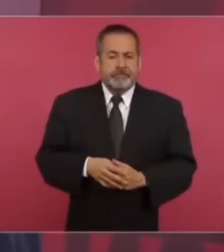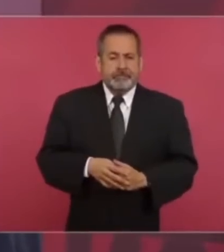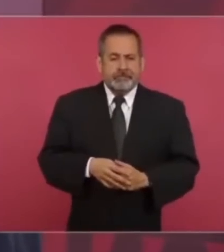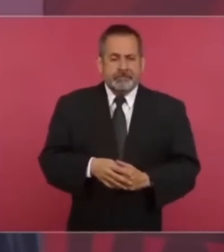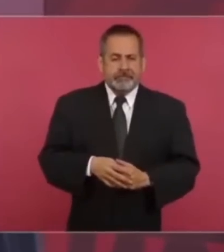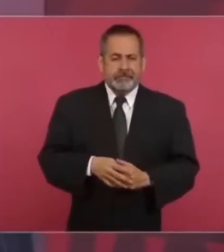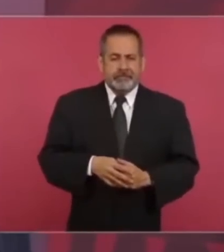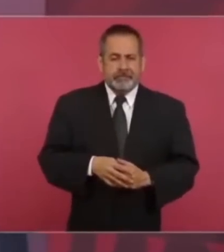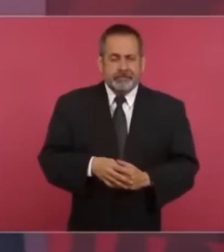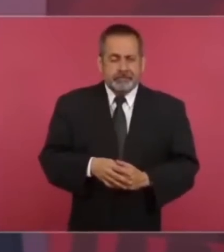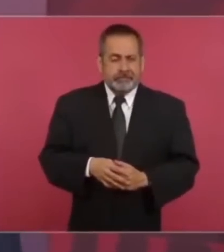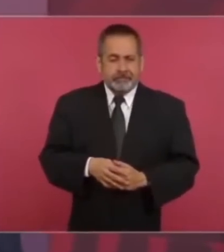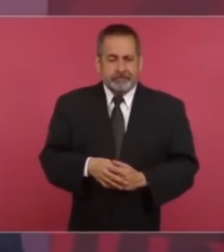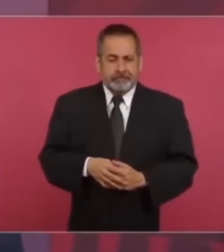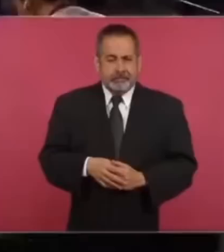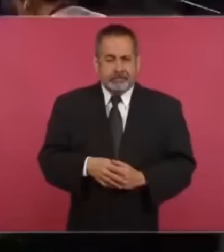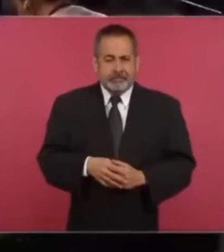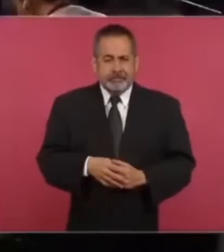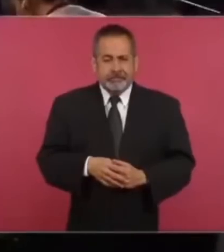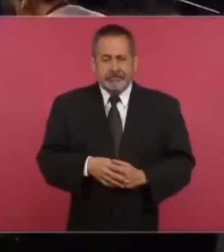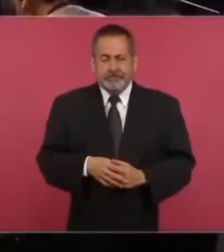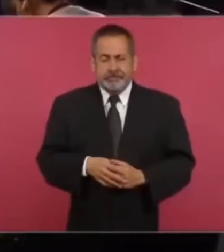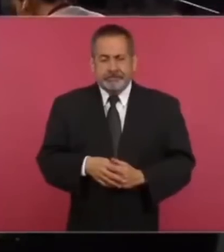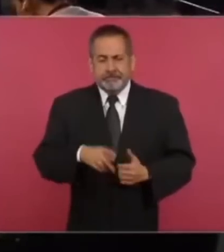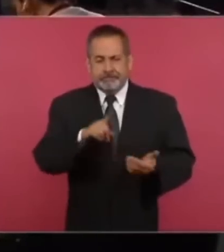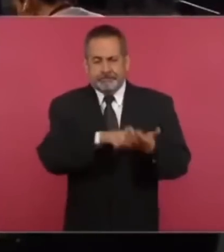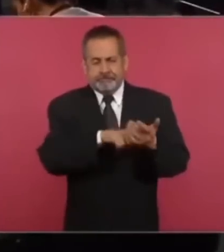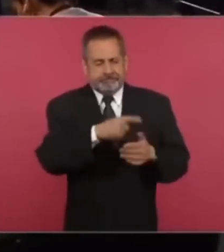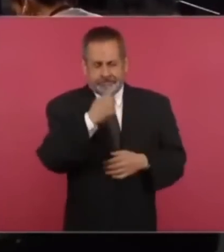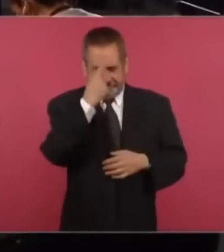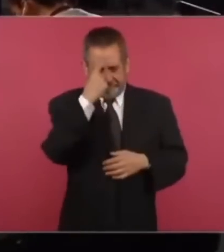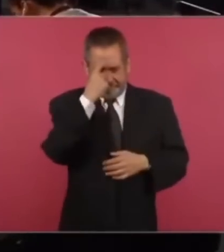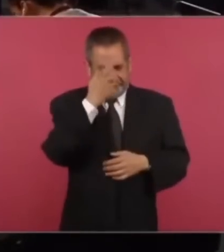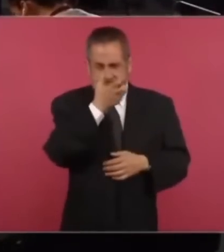como se quedaron con esa mentalidad,